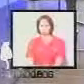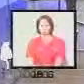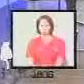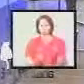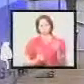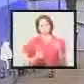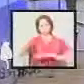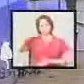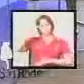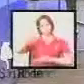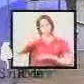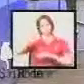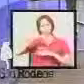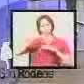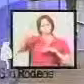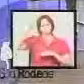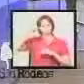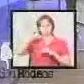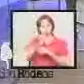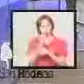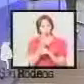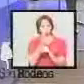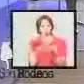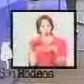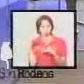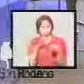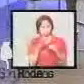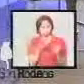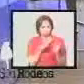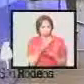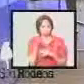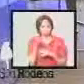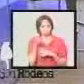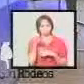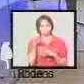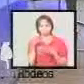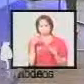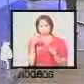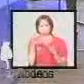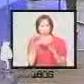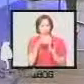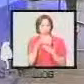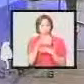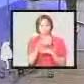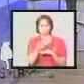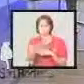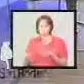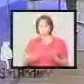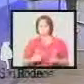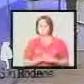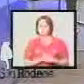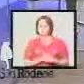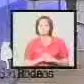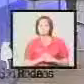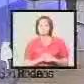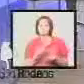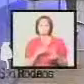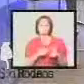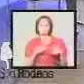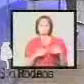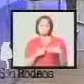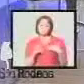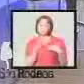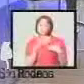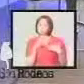mayor al salario mínimo, ¿verdad? En este caso anda alrededor de 258 mil colones el salario mínimo, ¿verdad? Entonces,